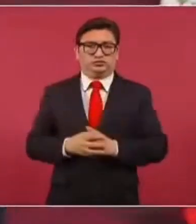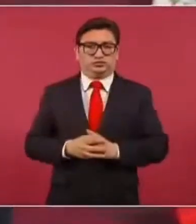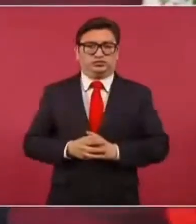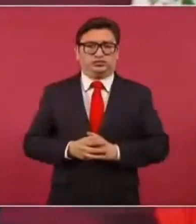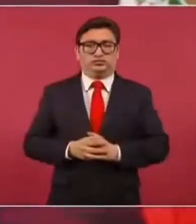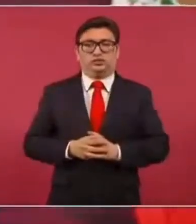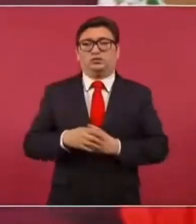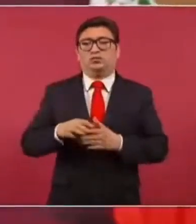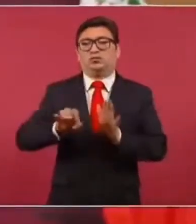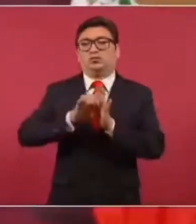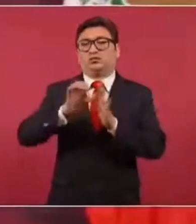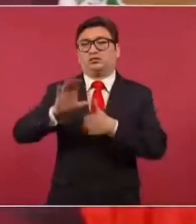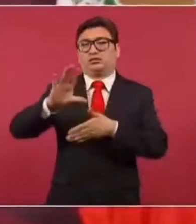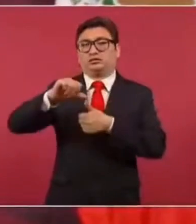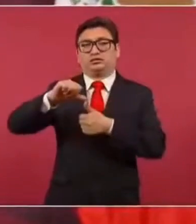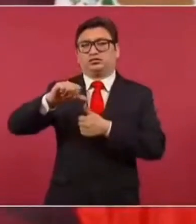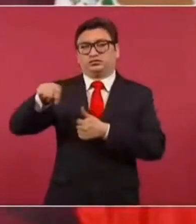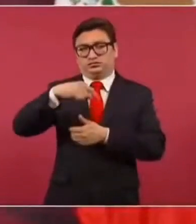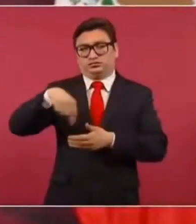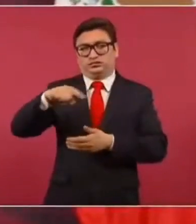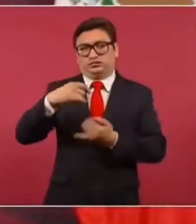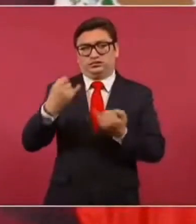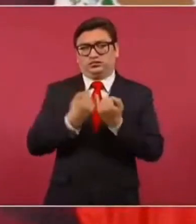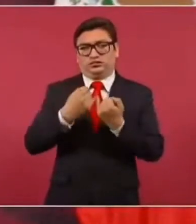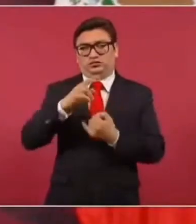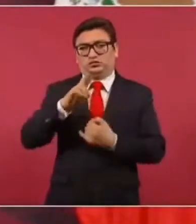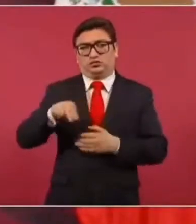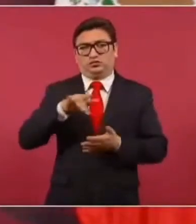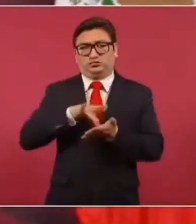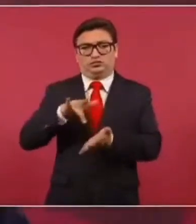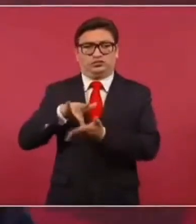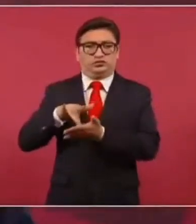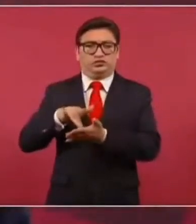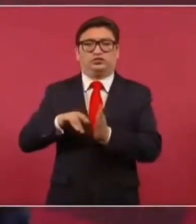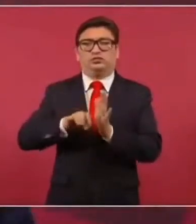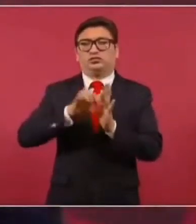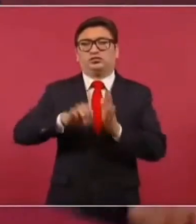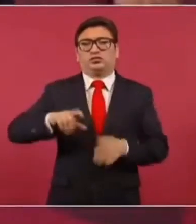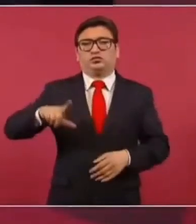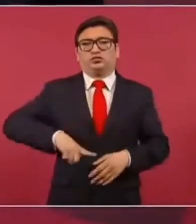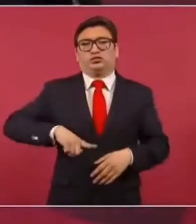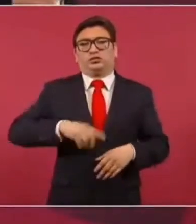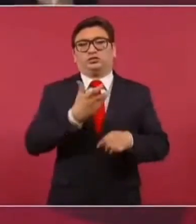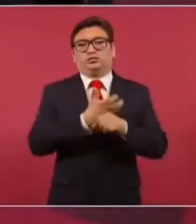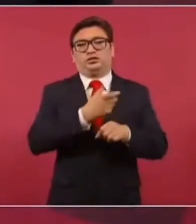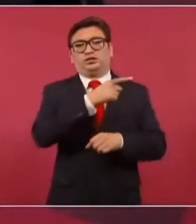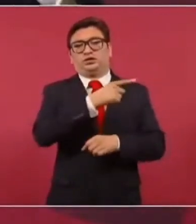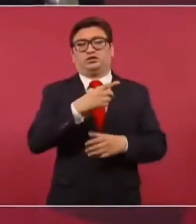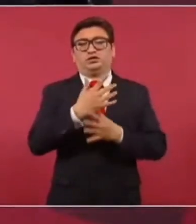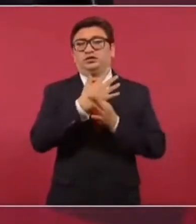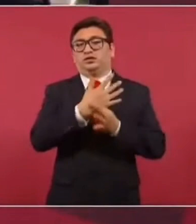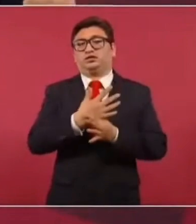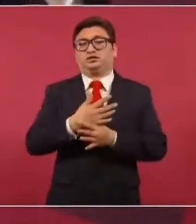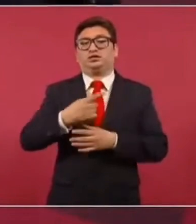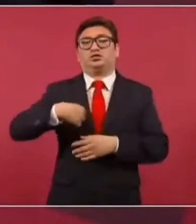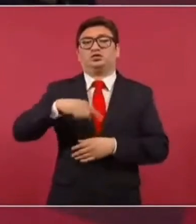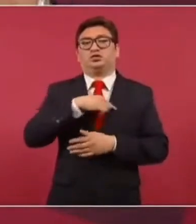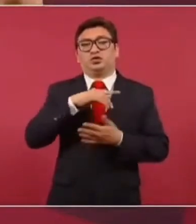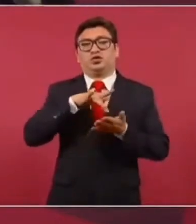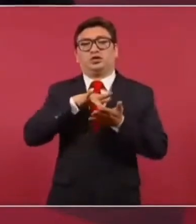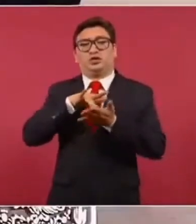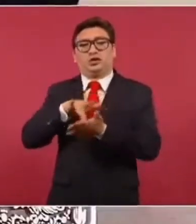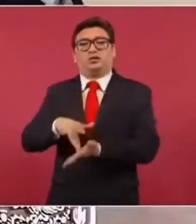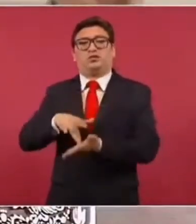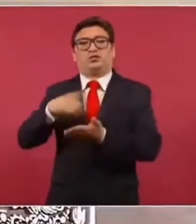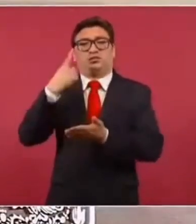el caso de Centroamérica. Me pueden decir del gobierno de Estados Unidos, es que nosotros le estamos dando dinero